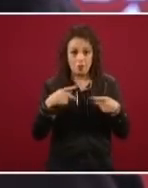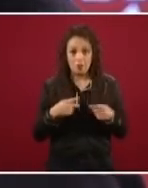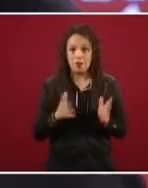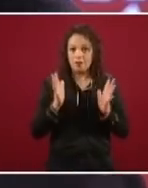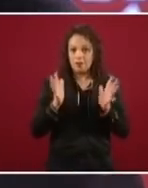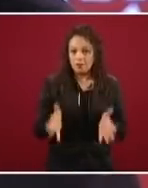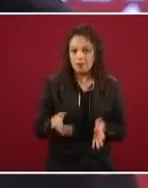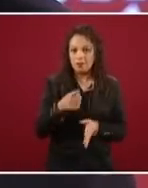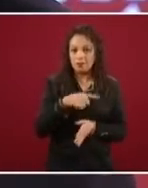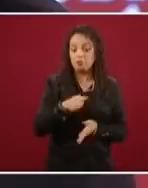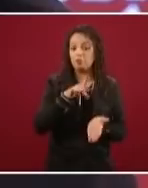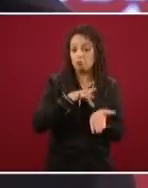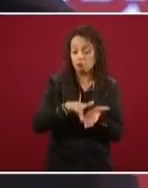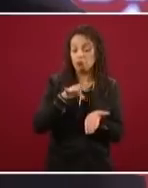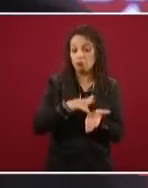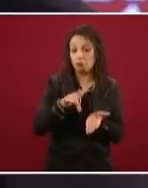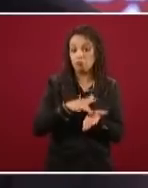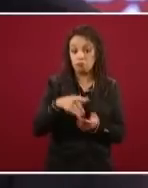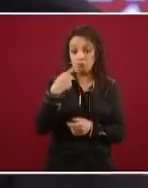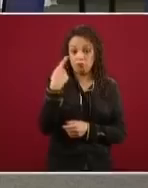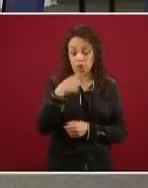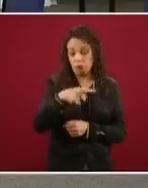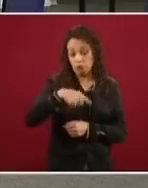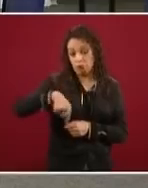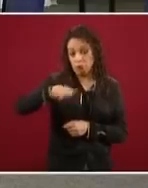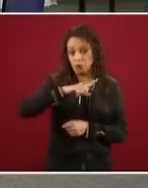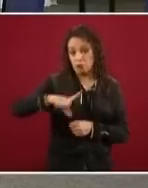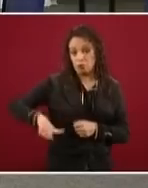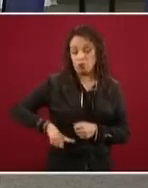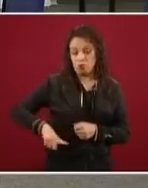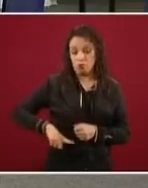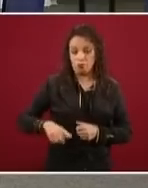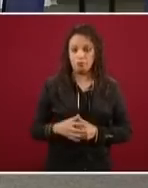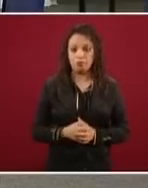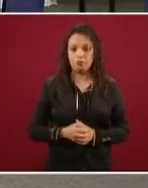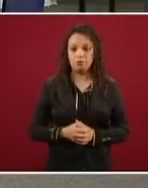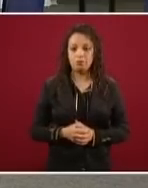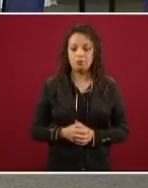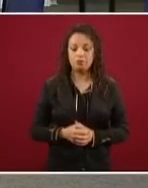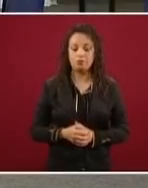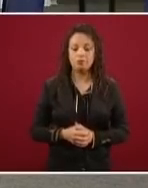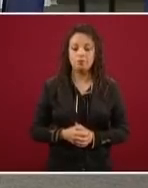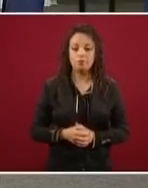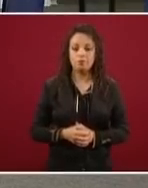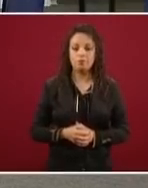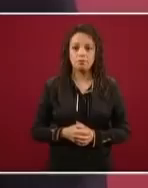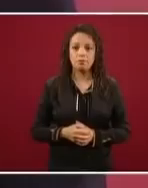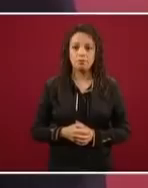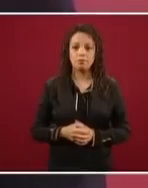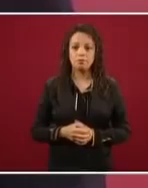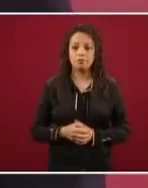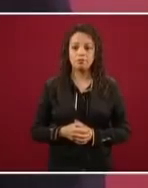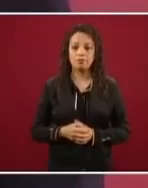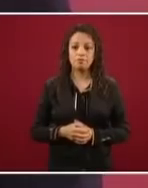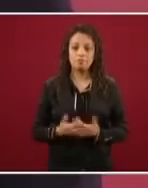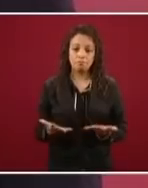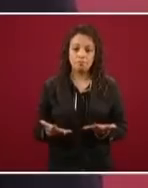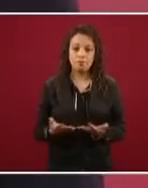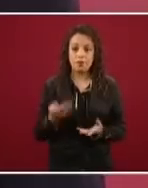apoyando al gobierno al menos eso es lo que se refleja en las